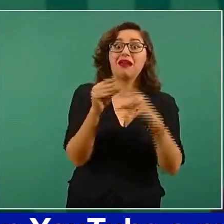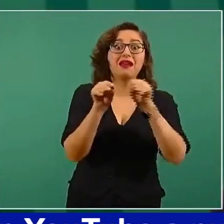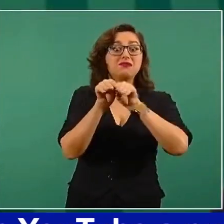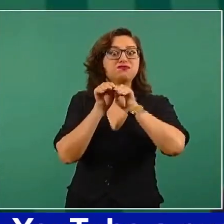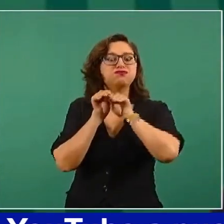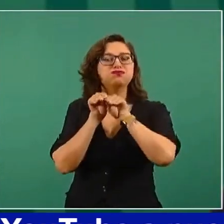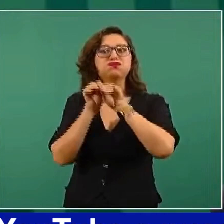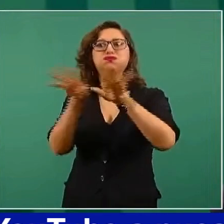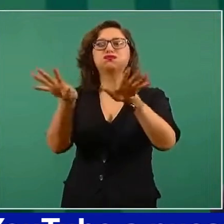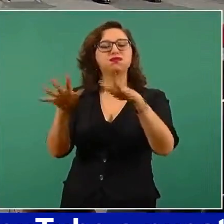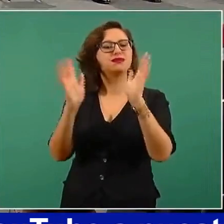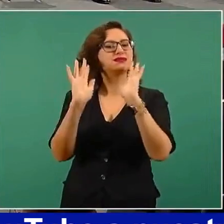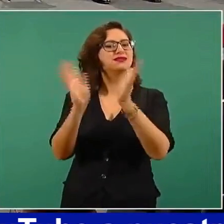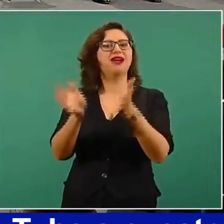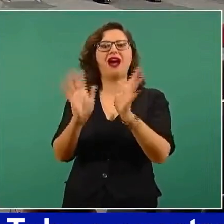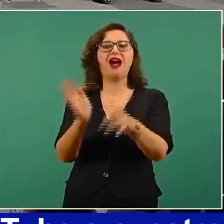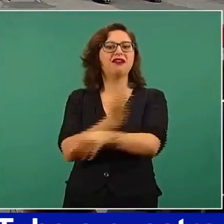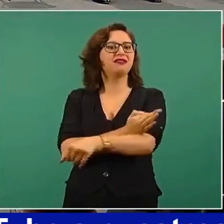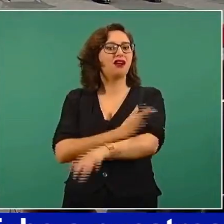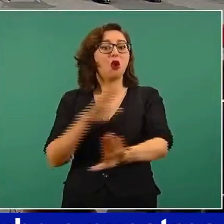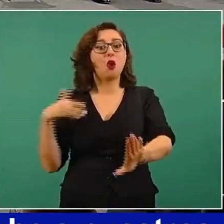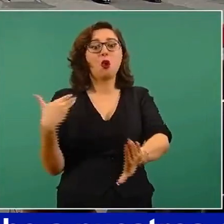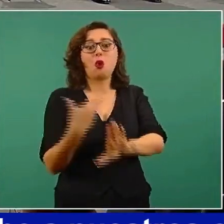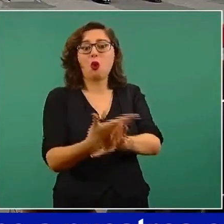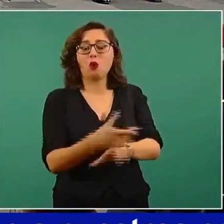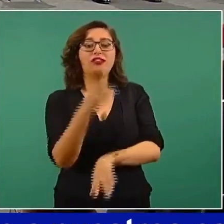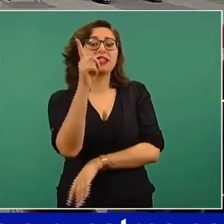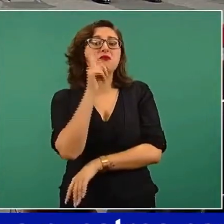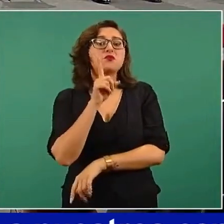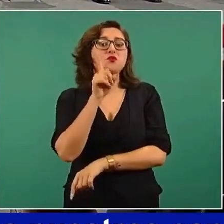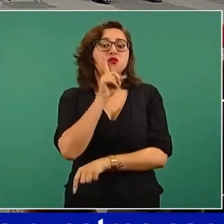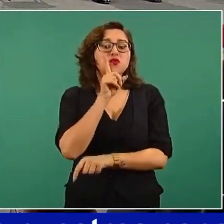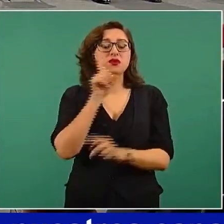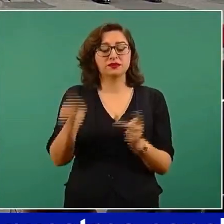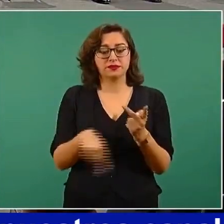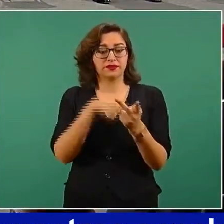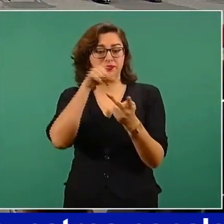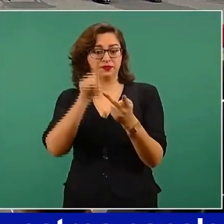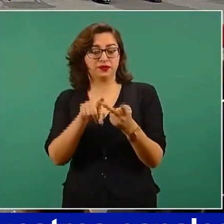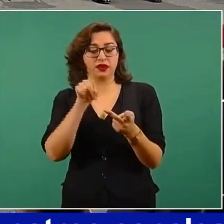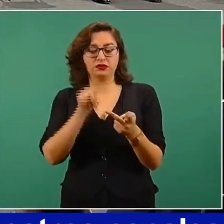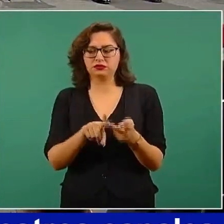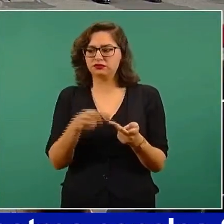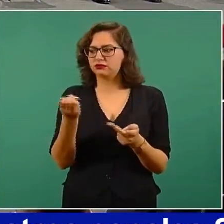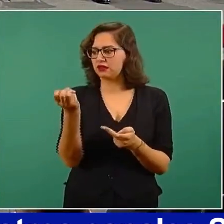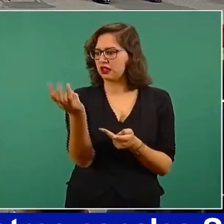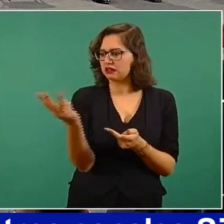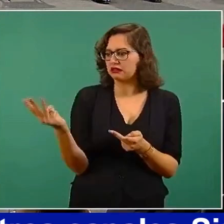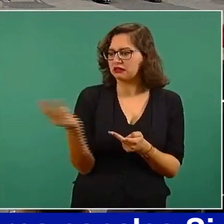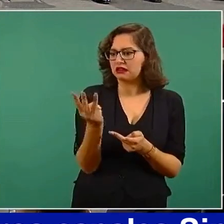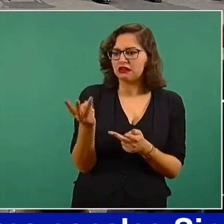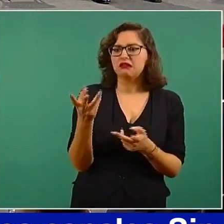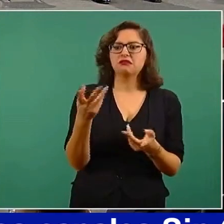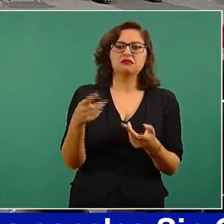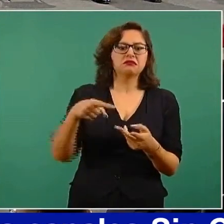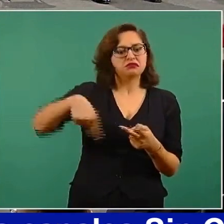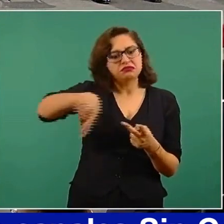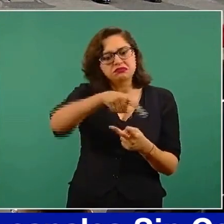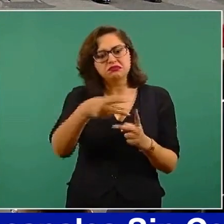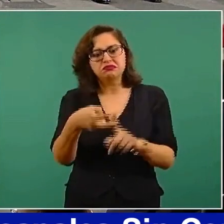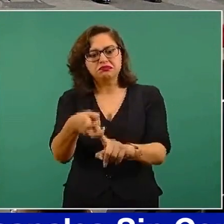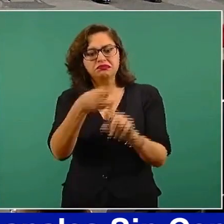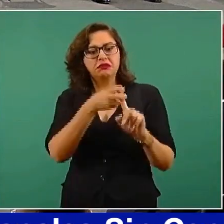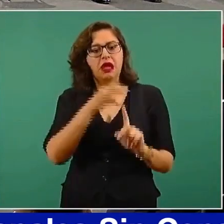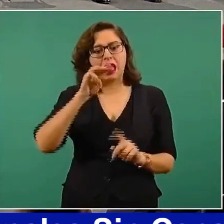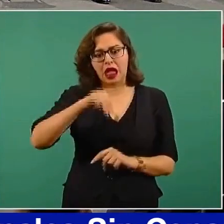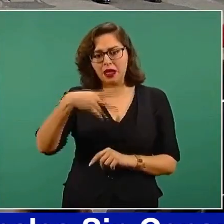de la acusada. Después también se violó el derecho fundamental de cualquier detenido a ser puesto a disposición de manera inmediata ante el